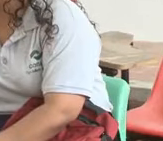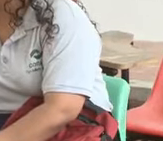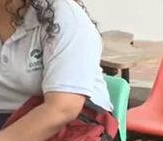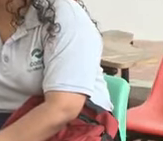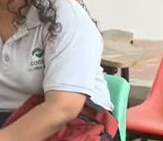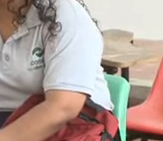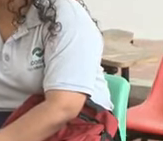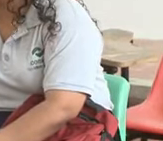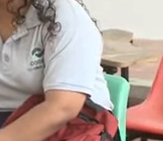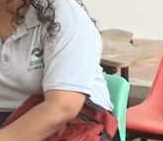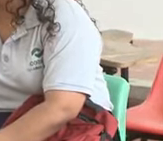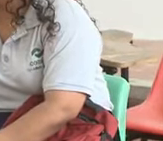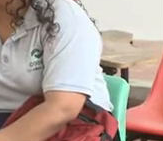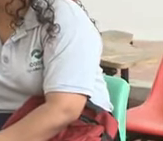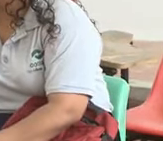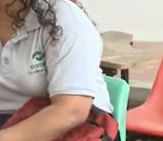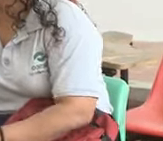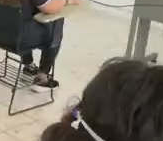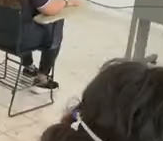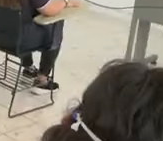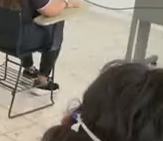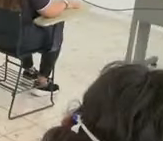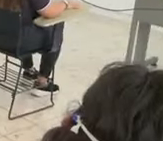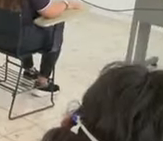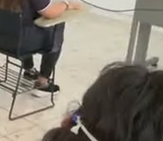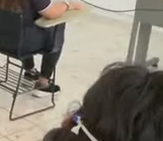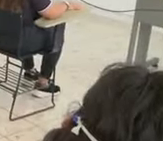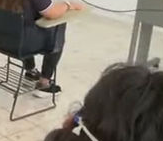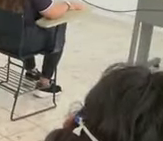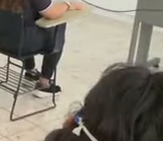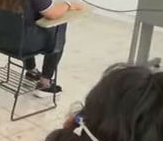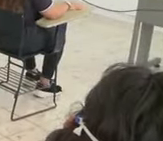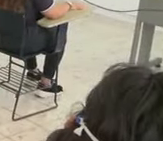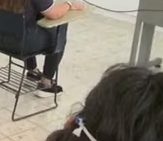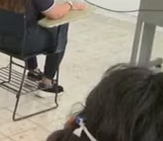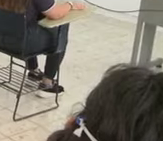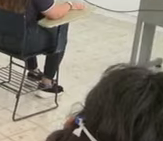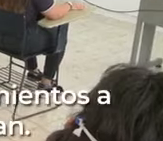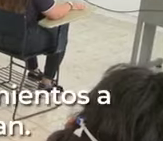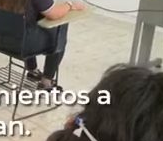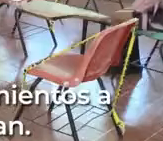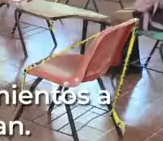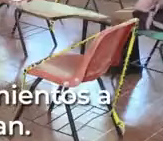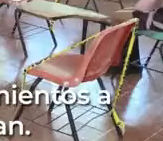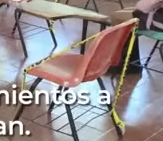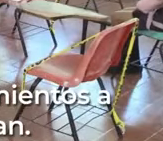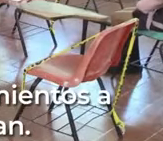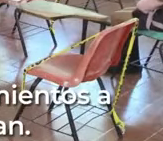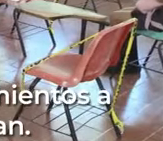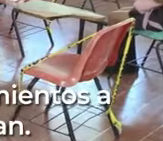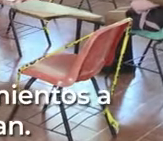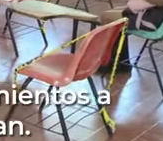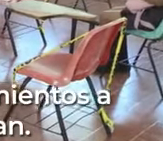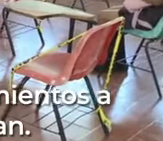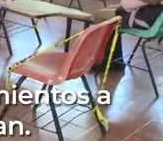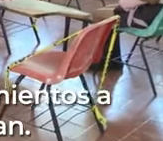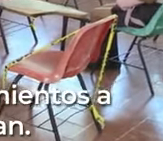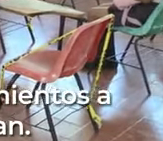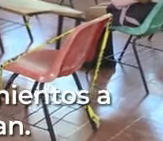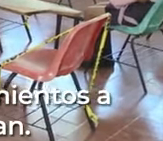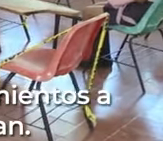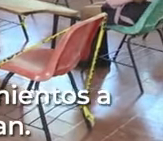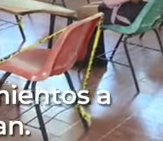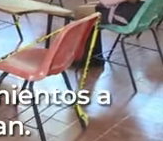y miércoles asistiremos una parte, martes y jueves la otra parte del grupo, y el viernes se reforzarán